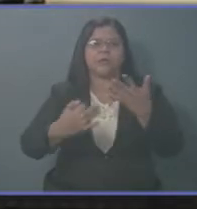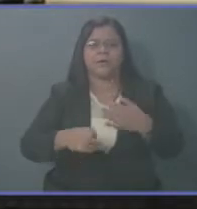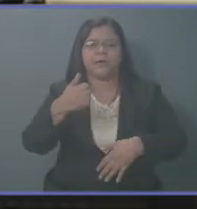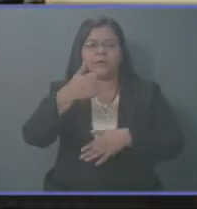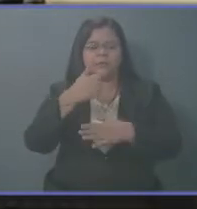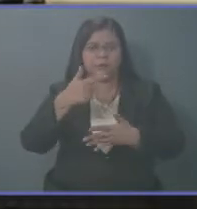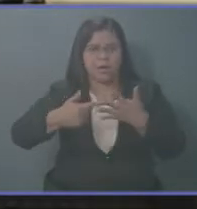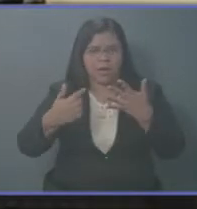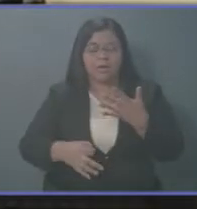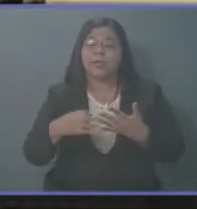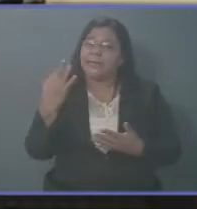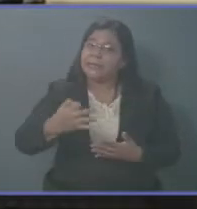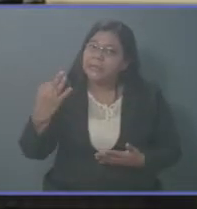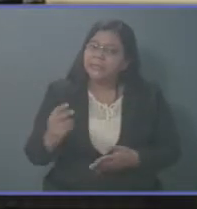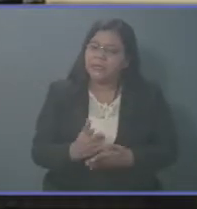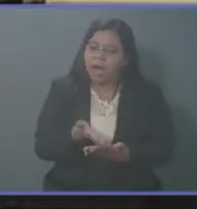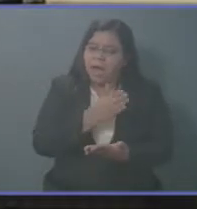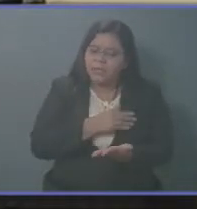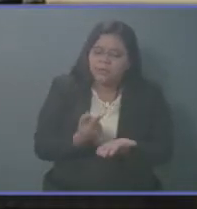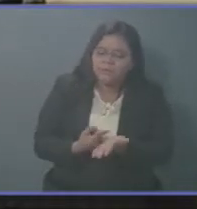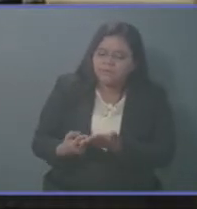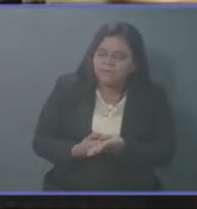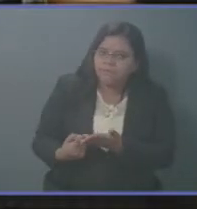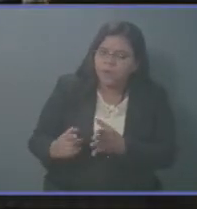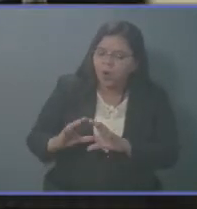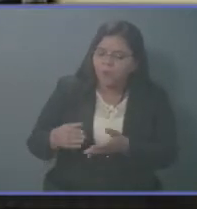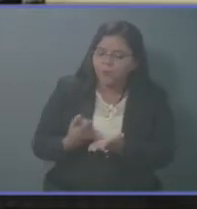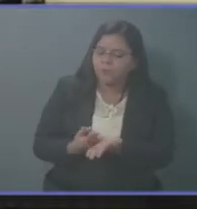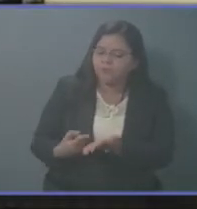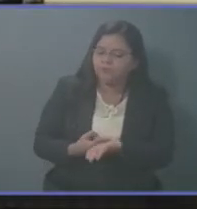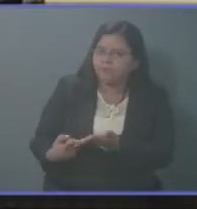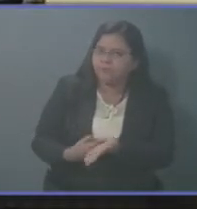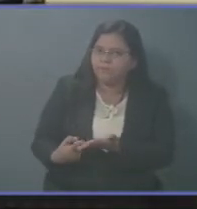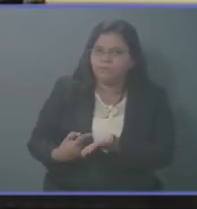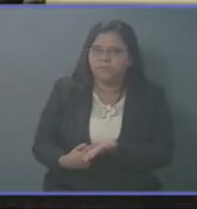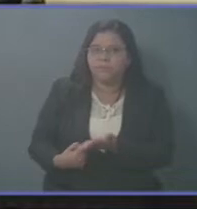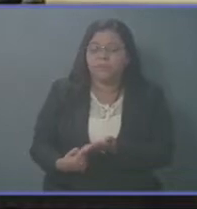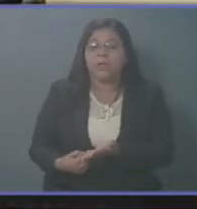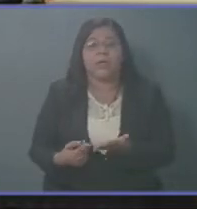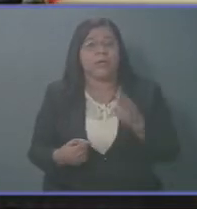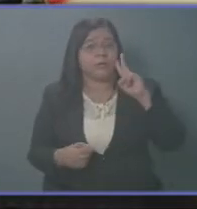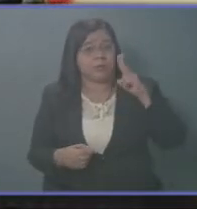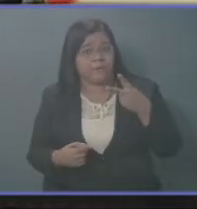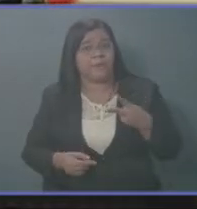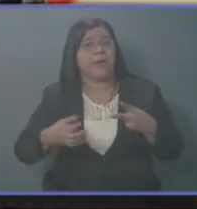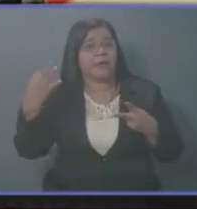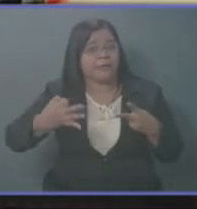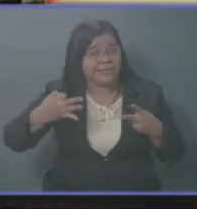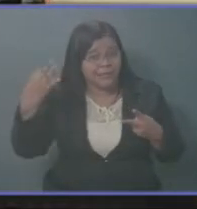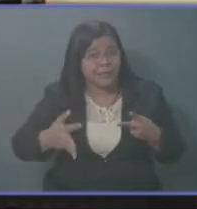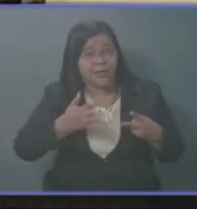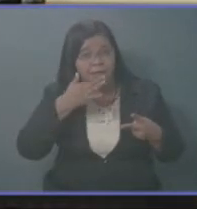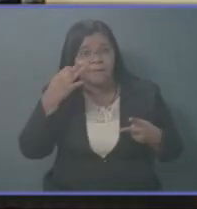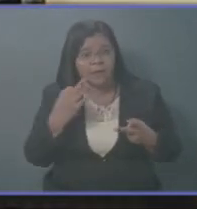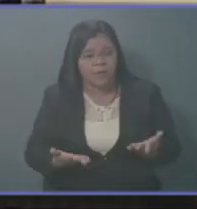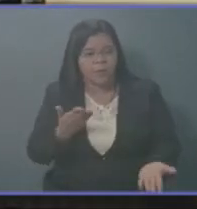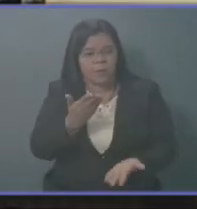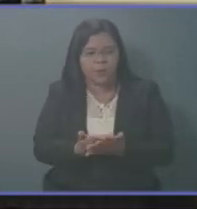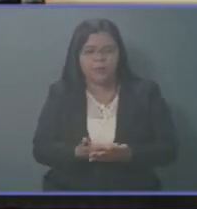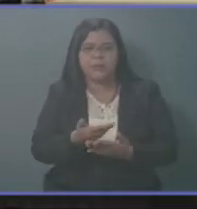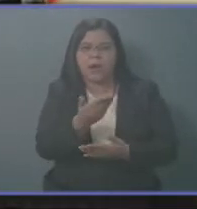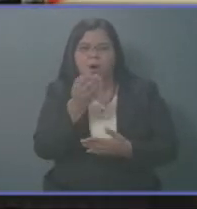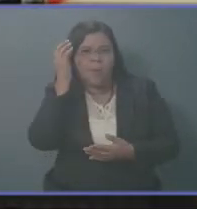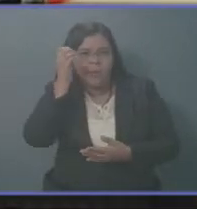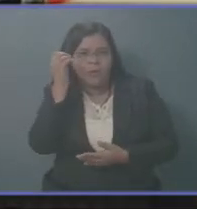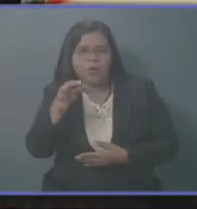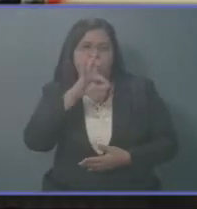tiene que haber deliberación, discutida y publicitada elaboración de la ley. Es decir, un debate en el que se expongan las posiciones a favor o en contra